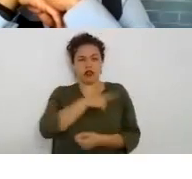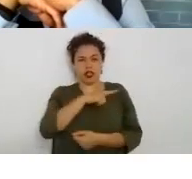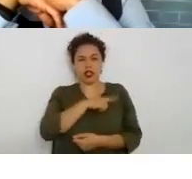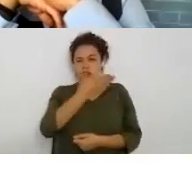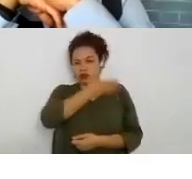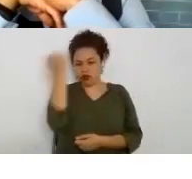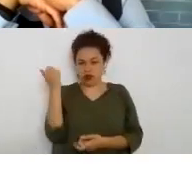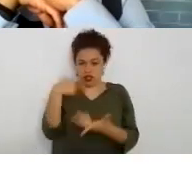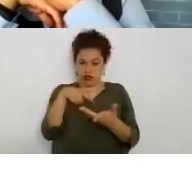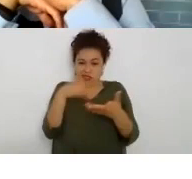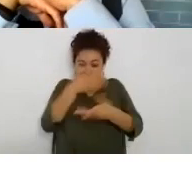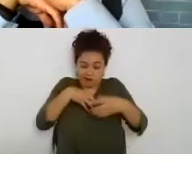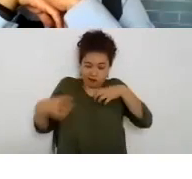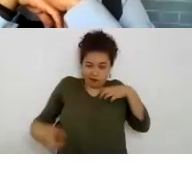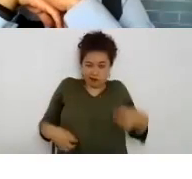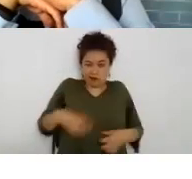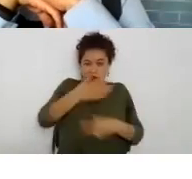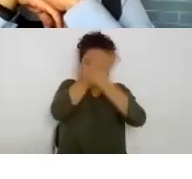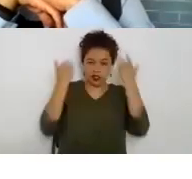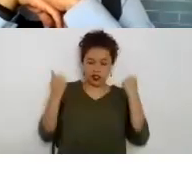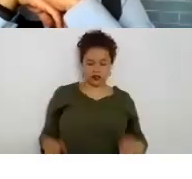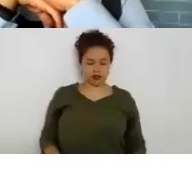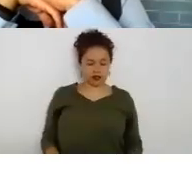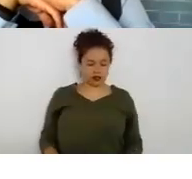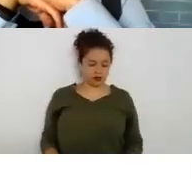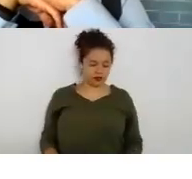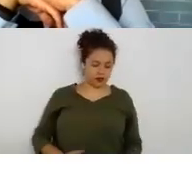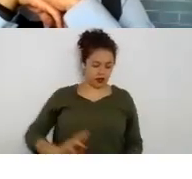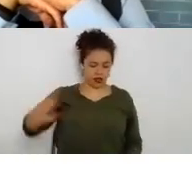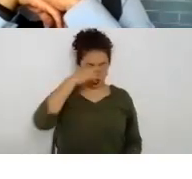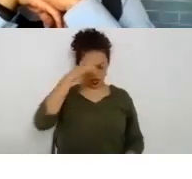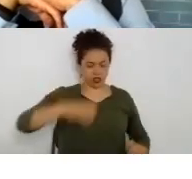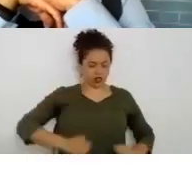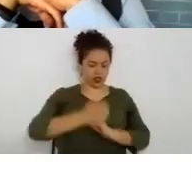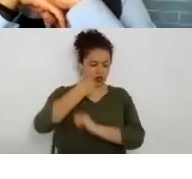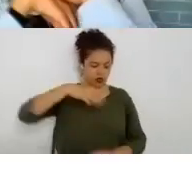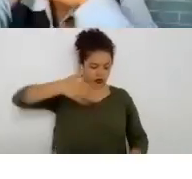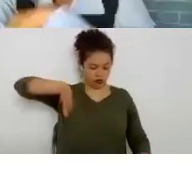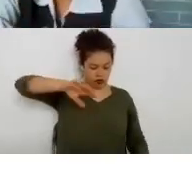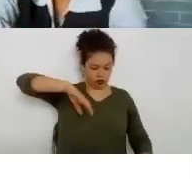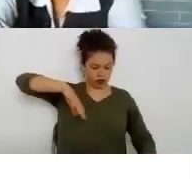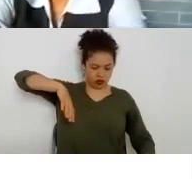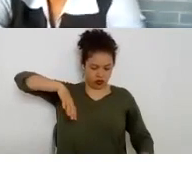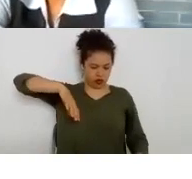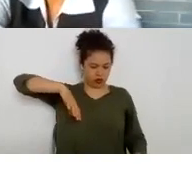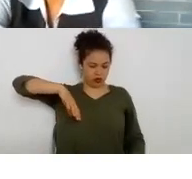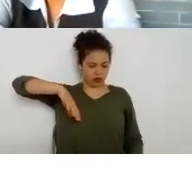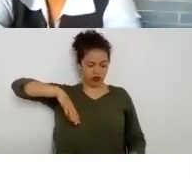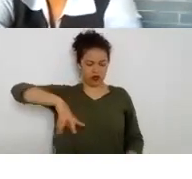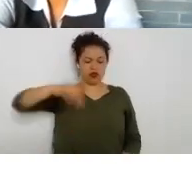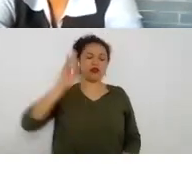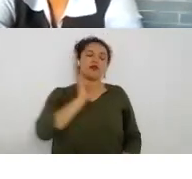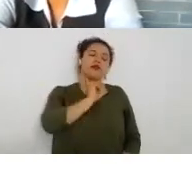del organismo. Exacto. Recordemos que en una emergencia lo que yo voy a buscar principalmente va a ser estabilizar los signos vitales,